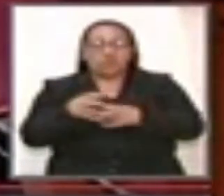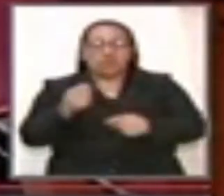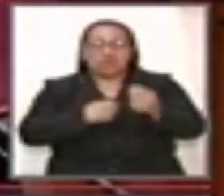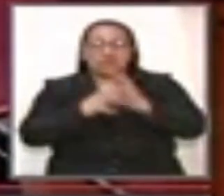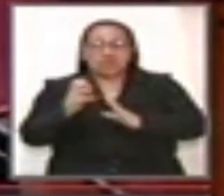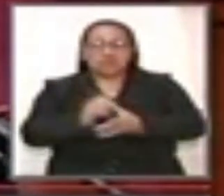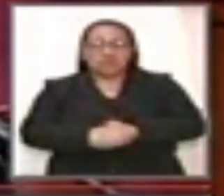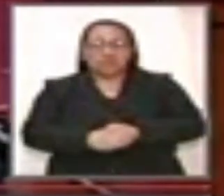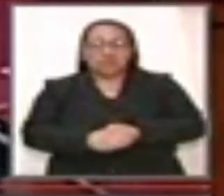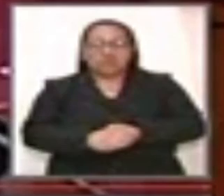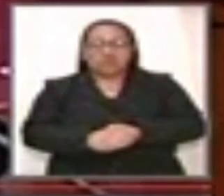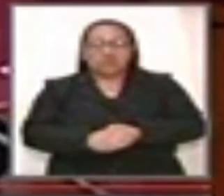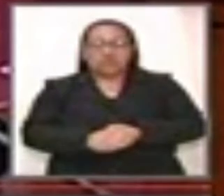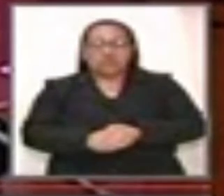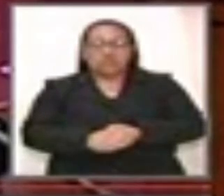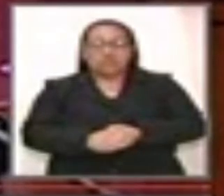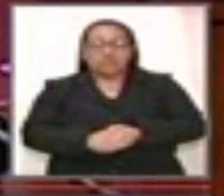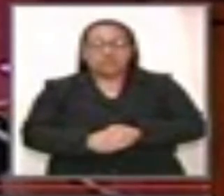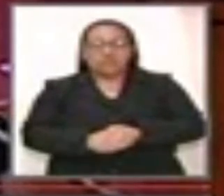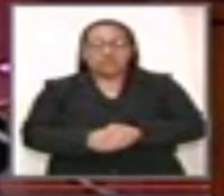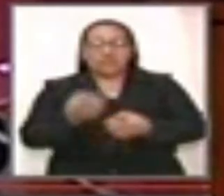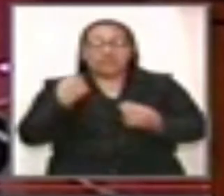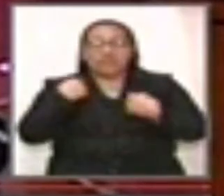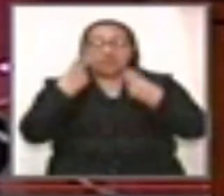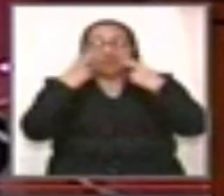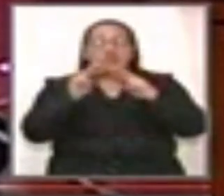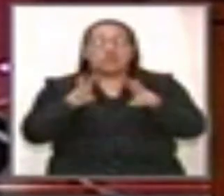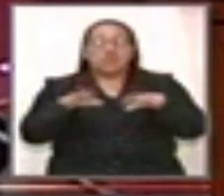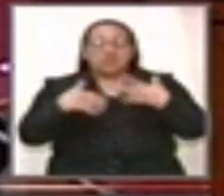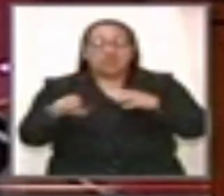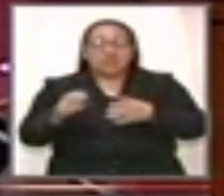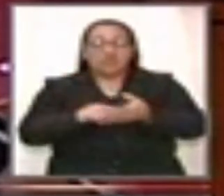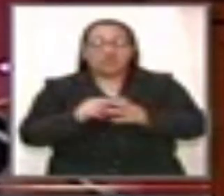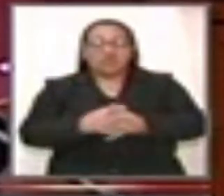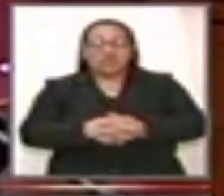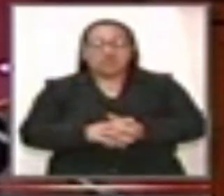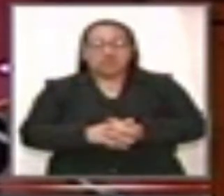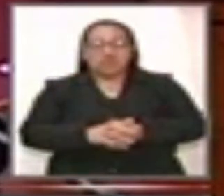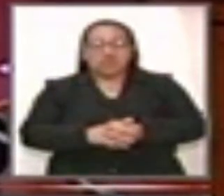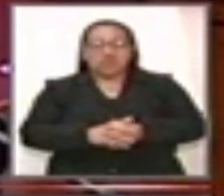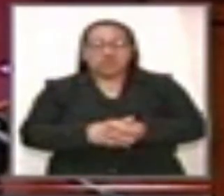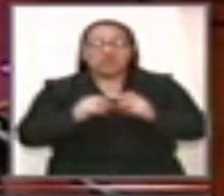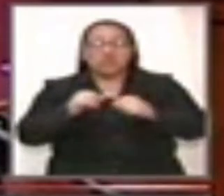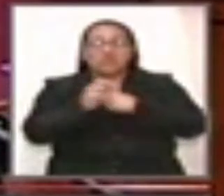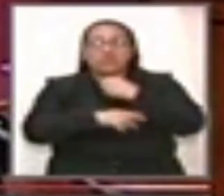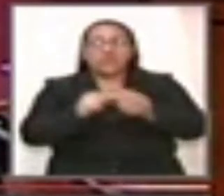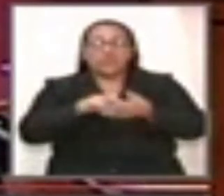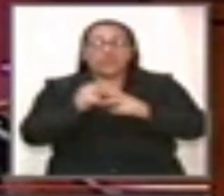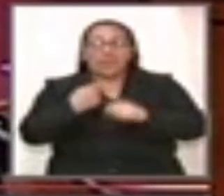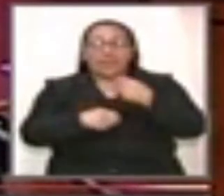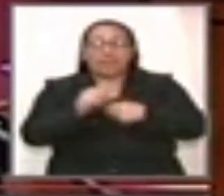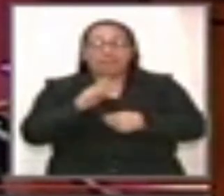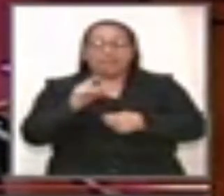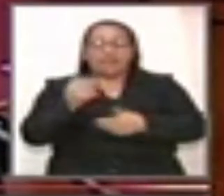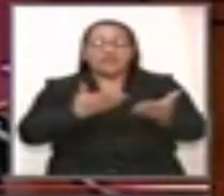comercio exterior y turismo? Tenemos la visión de lograr continuar siendo un país exportador de